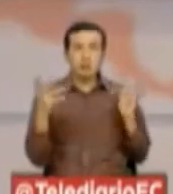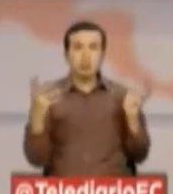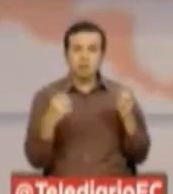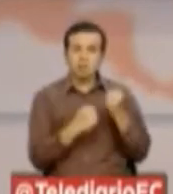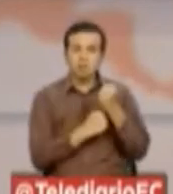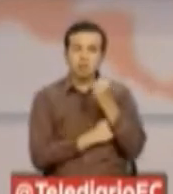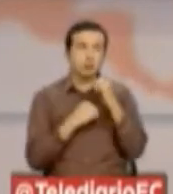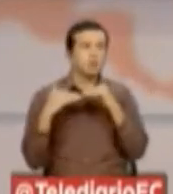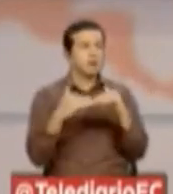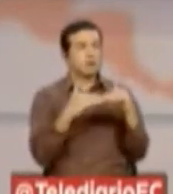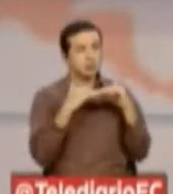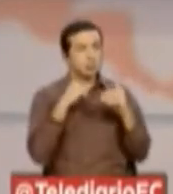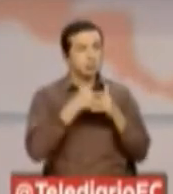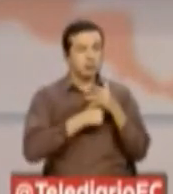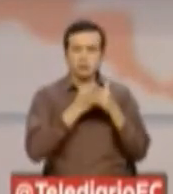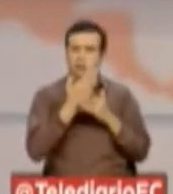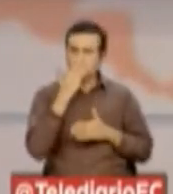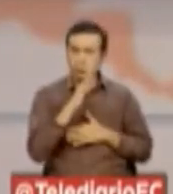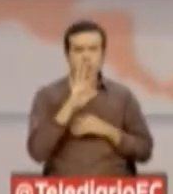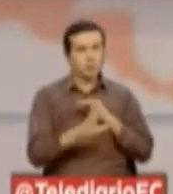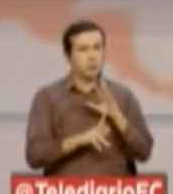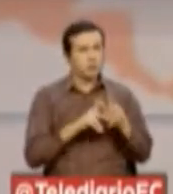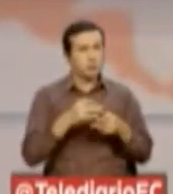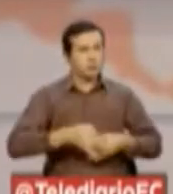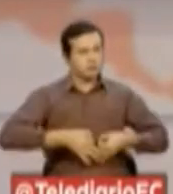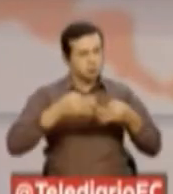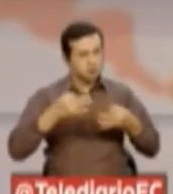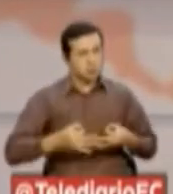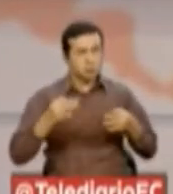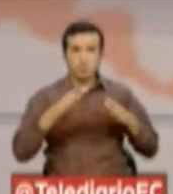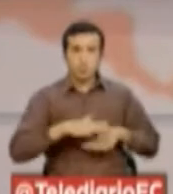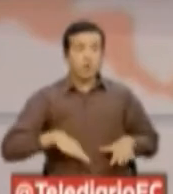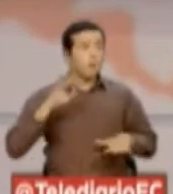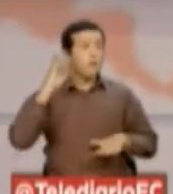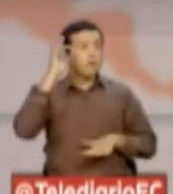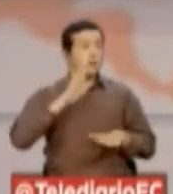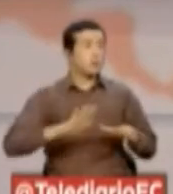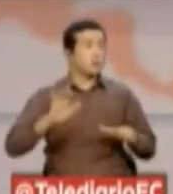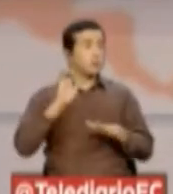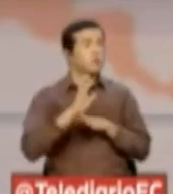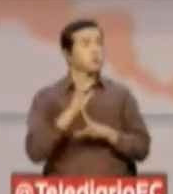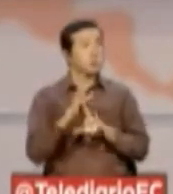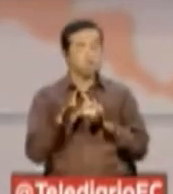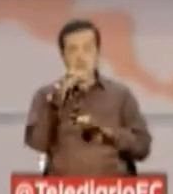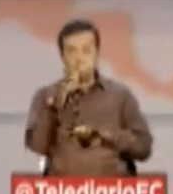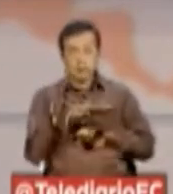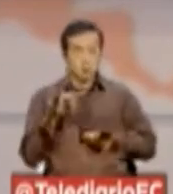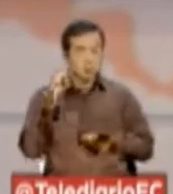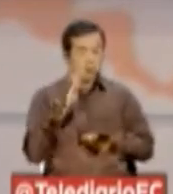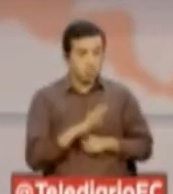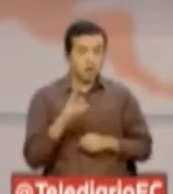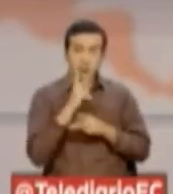combatir la corrupción y garantizar para el futuro del pueblo 4 una seguridad para los niños y seguridad para la